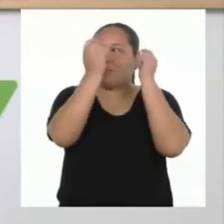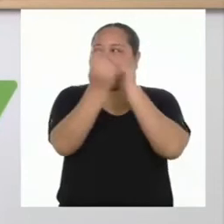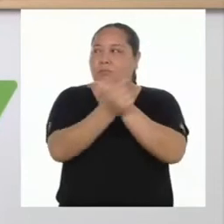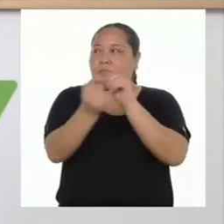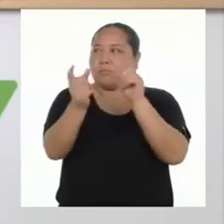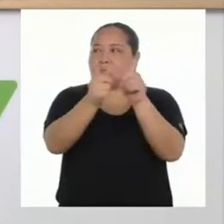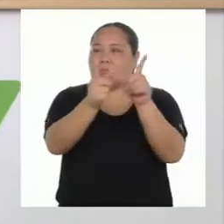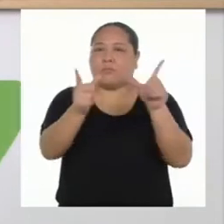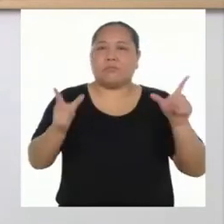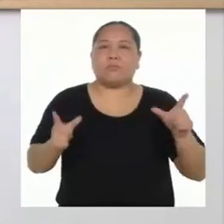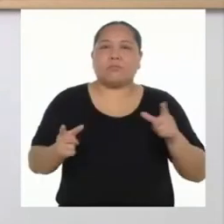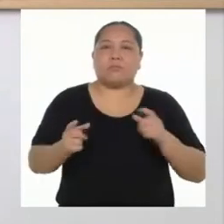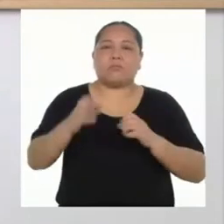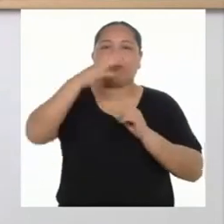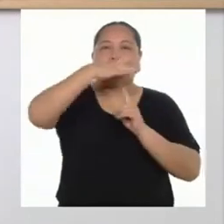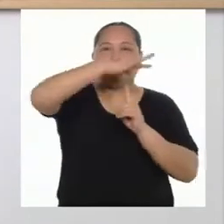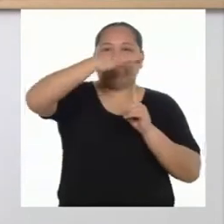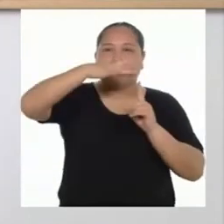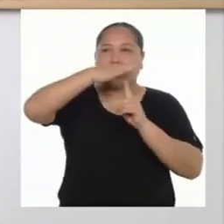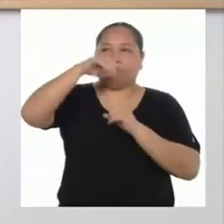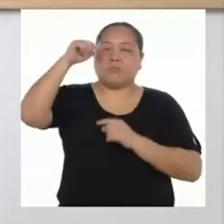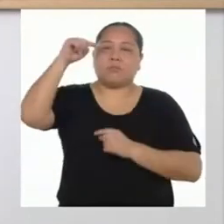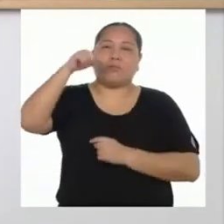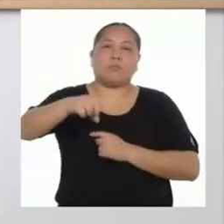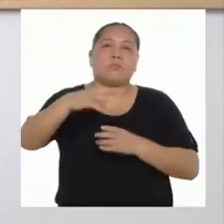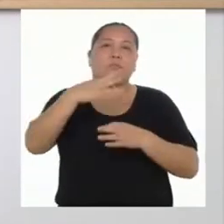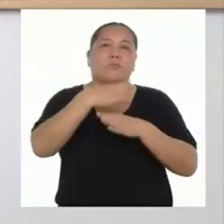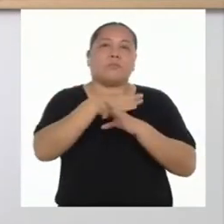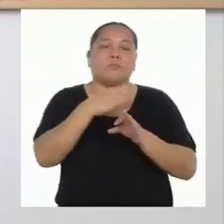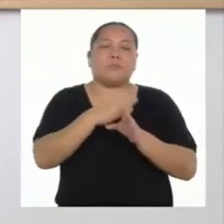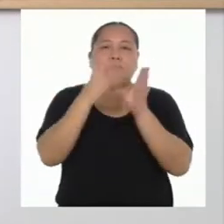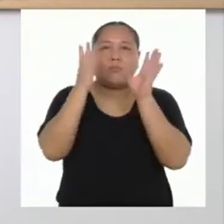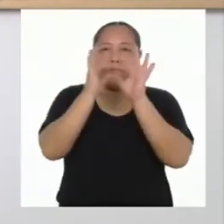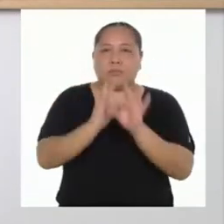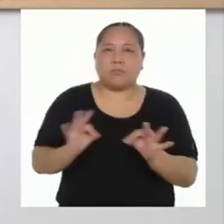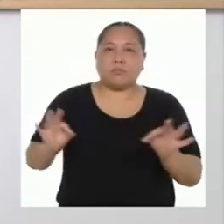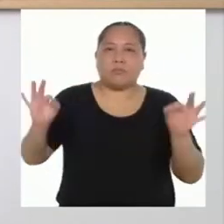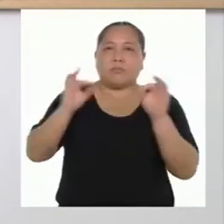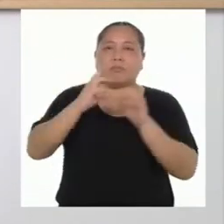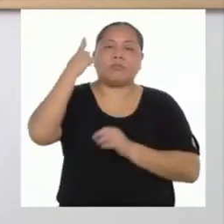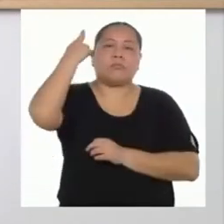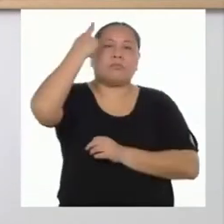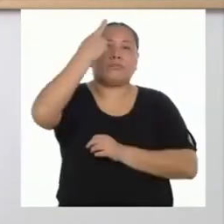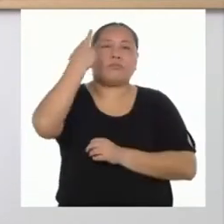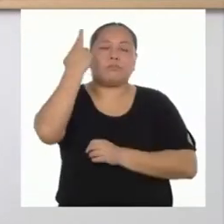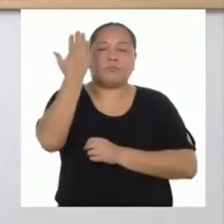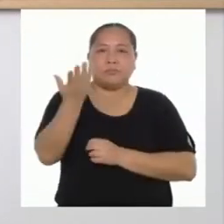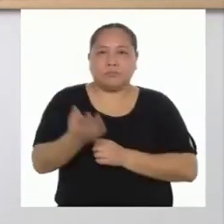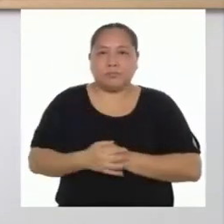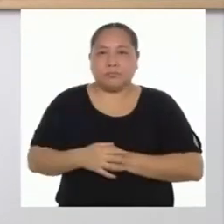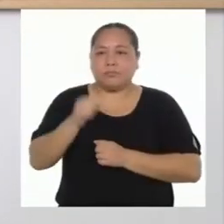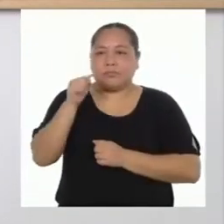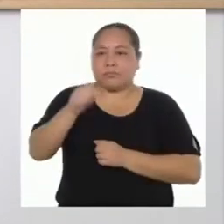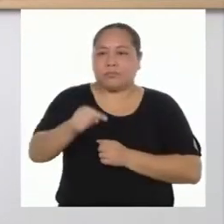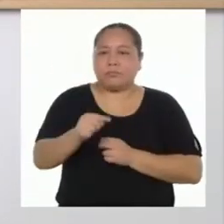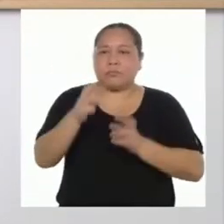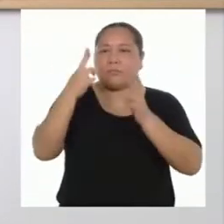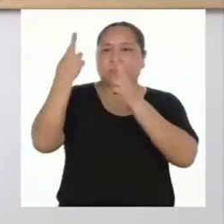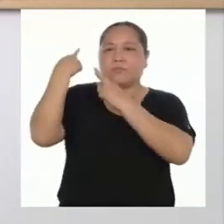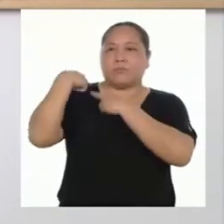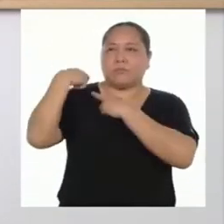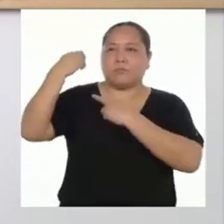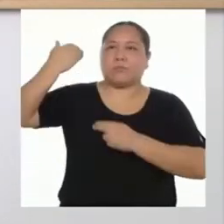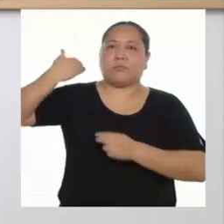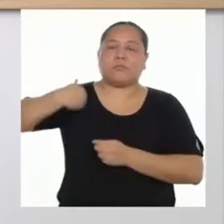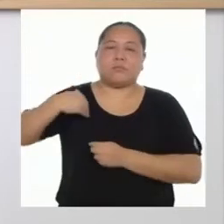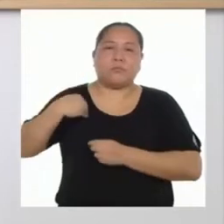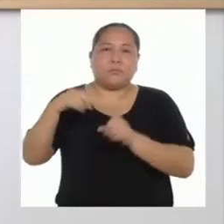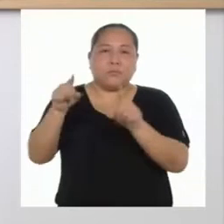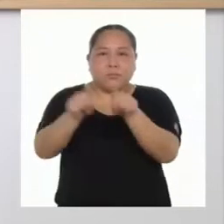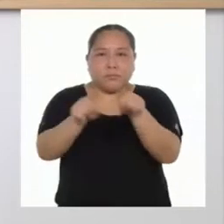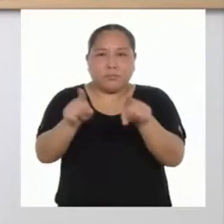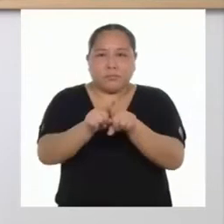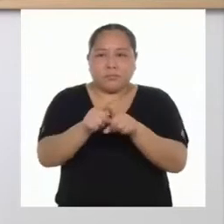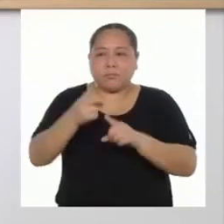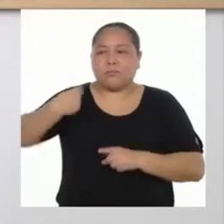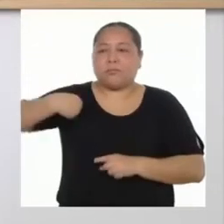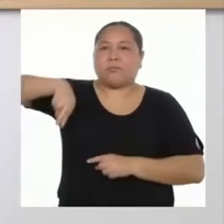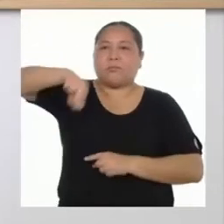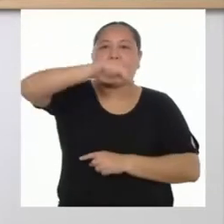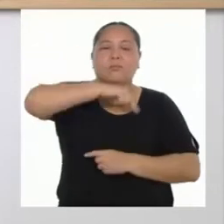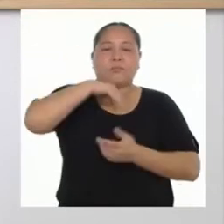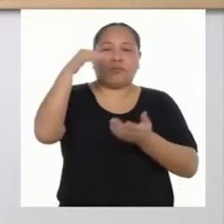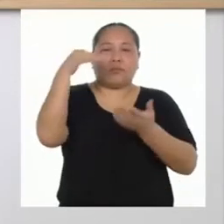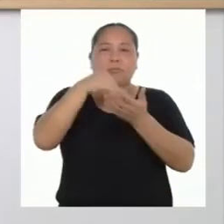o ambiente. En ese sentido, es importante reflexionar sobre el rol que cumplen los municipios y también nosotros